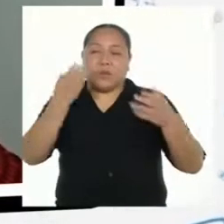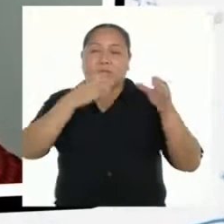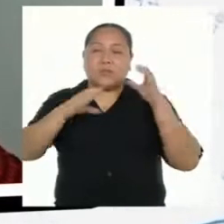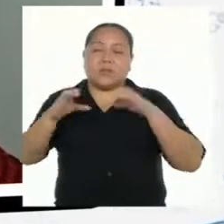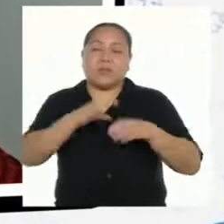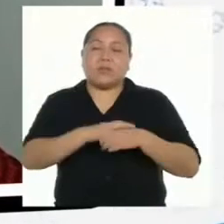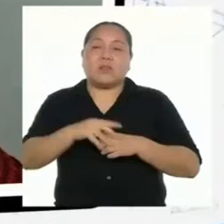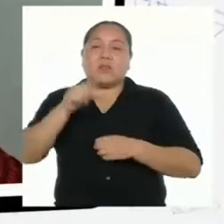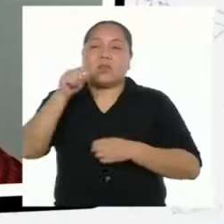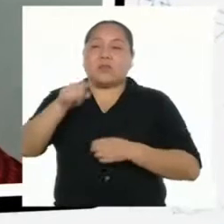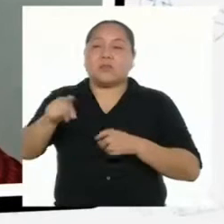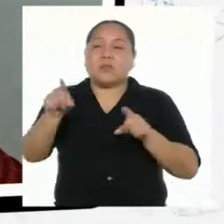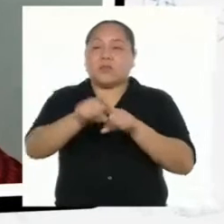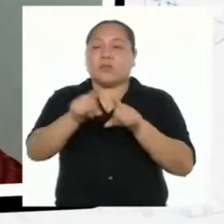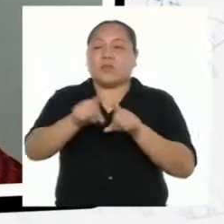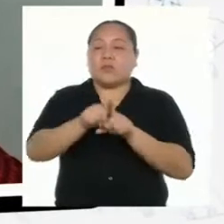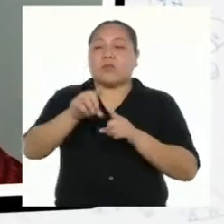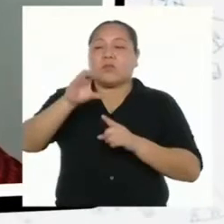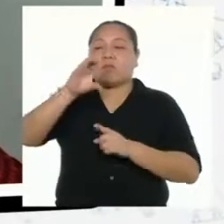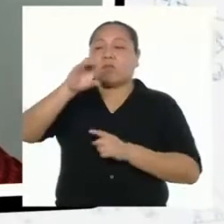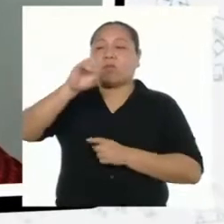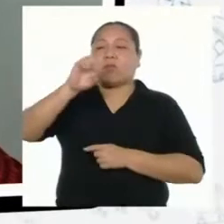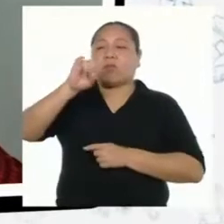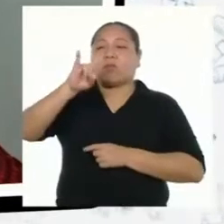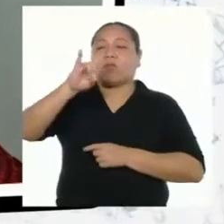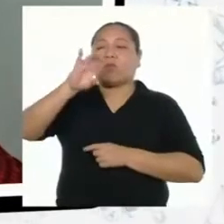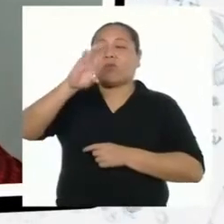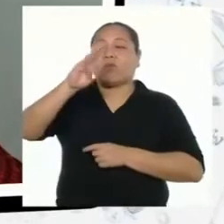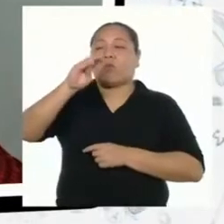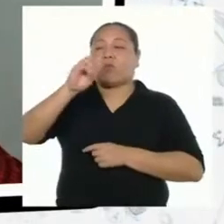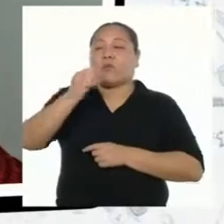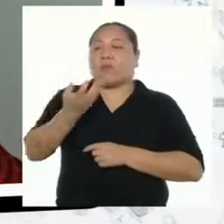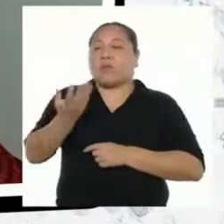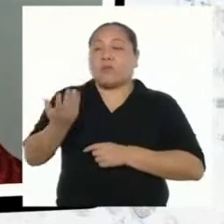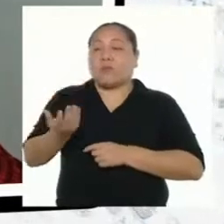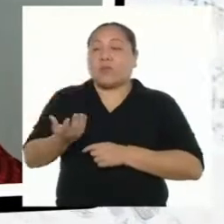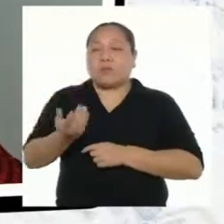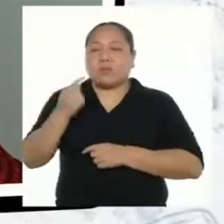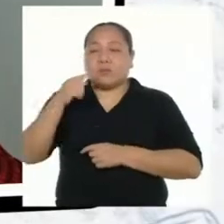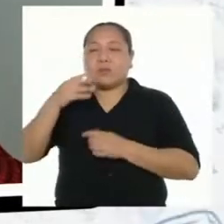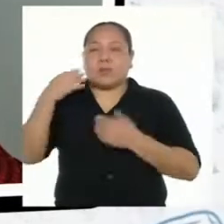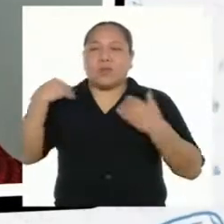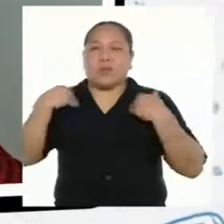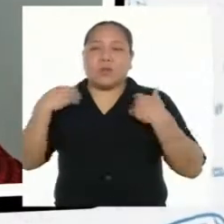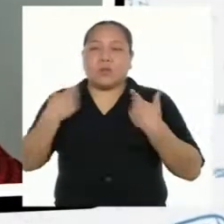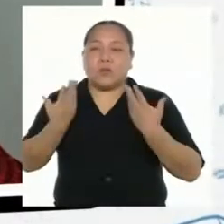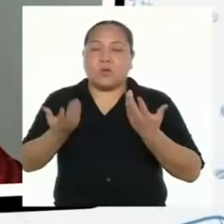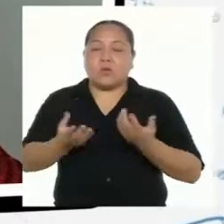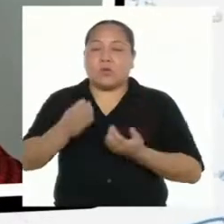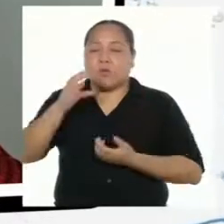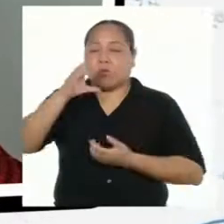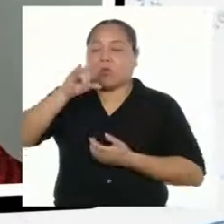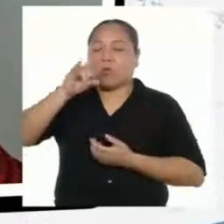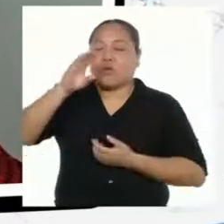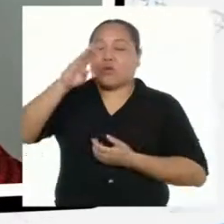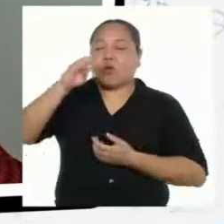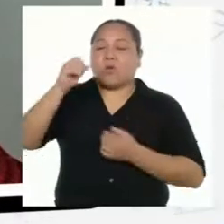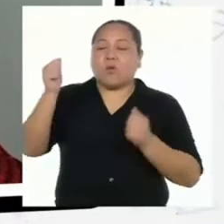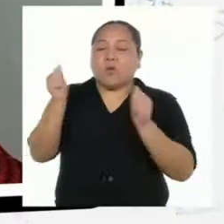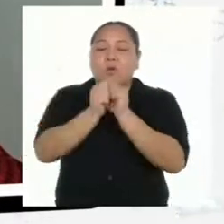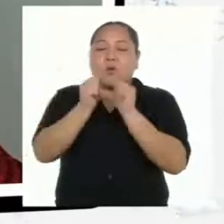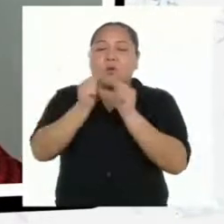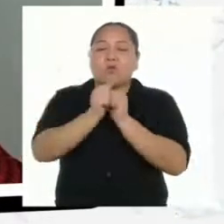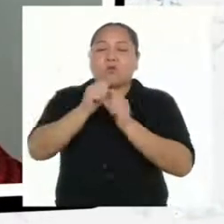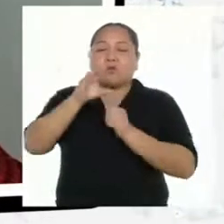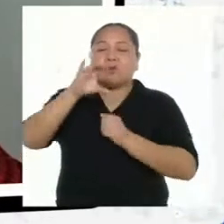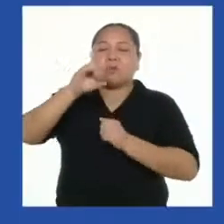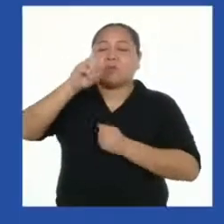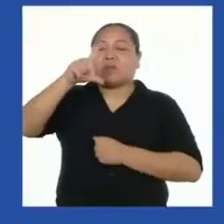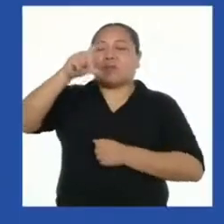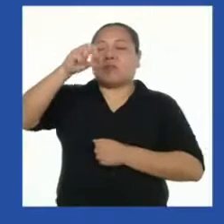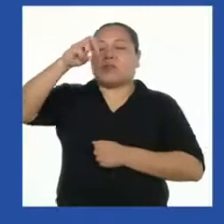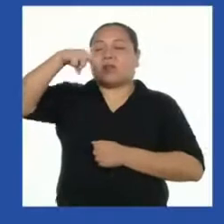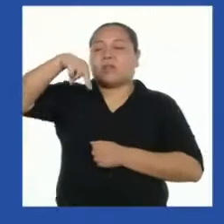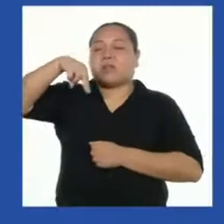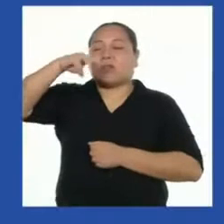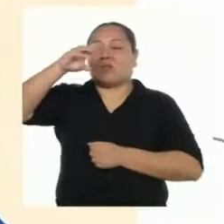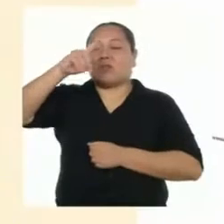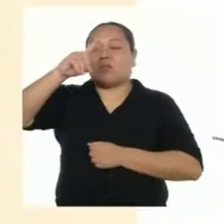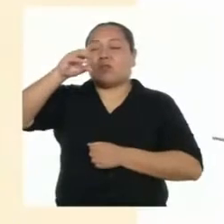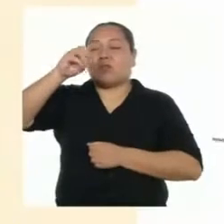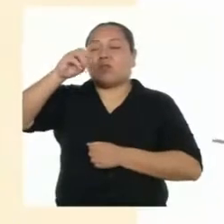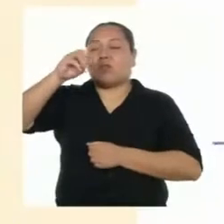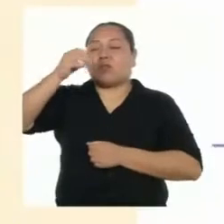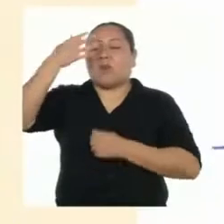lo mismo con un cubo? O sea, tener un cubo con un cilindro dentro. ¿Cómo sería algo así?